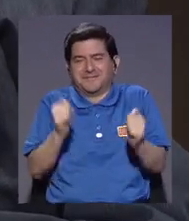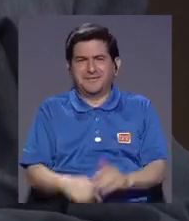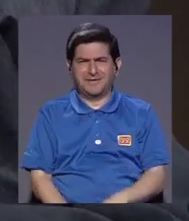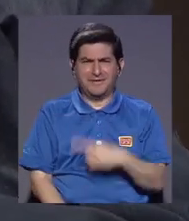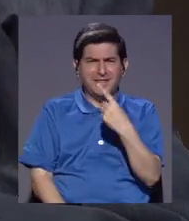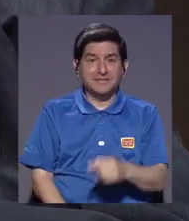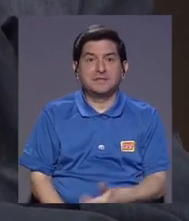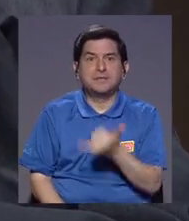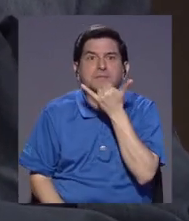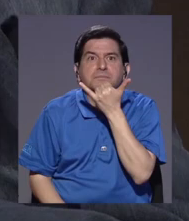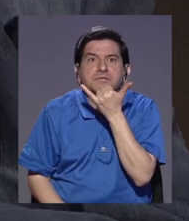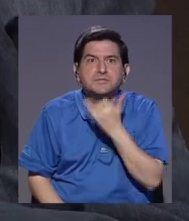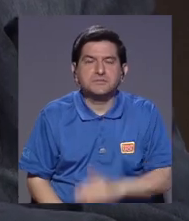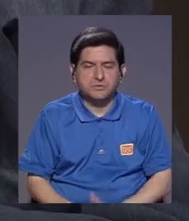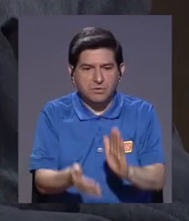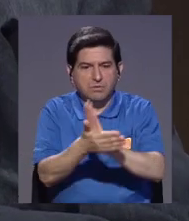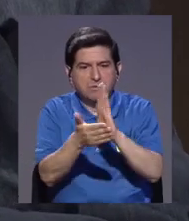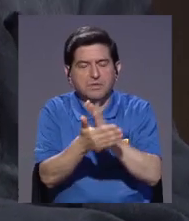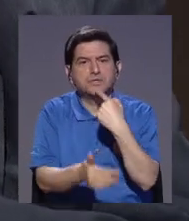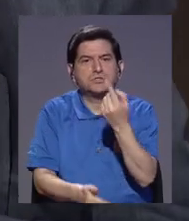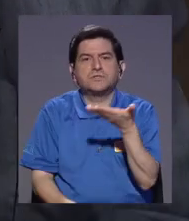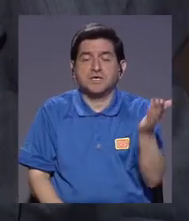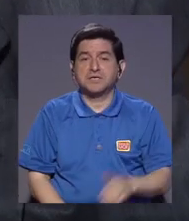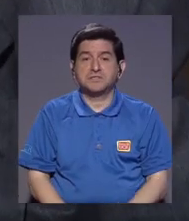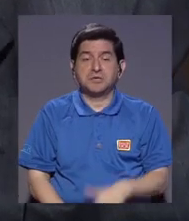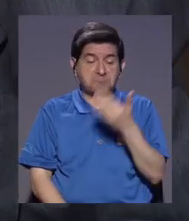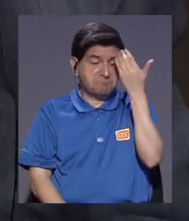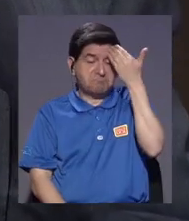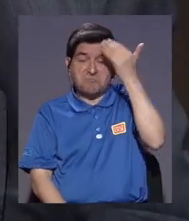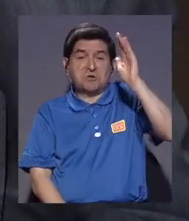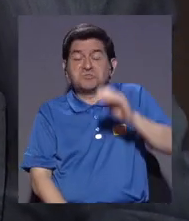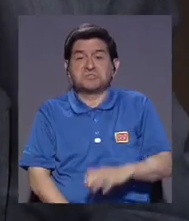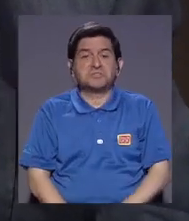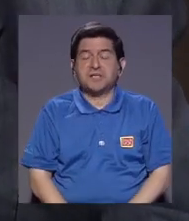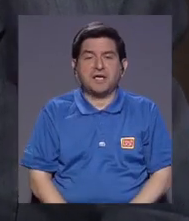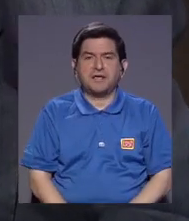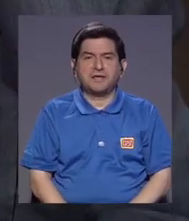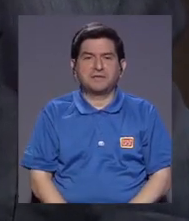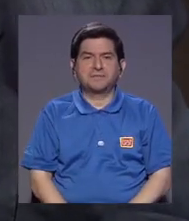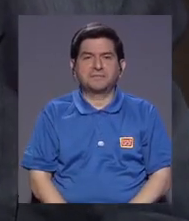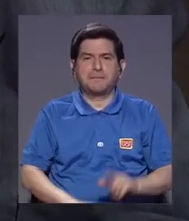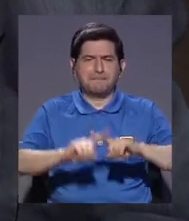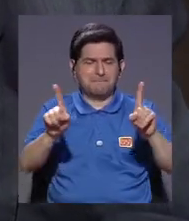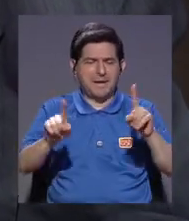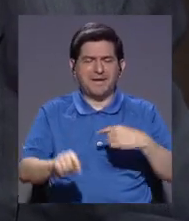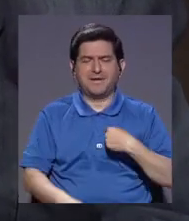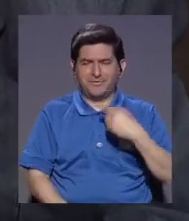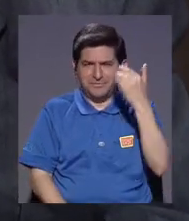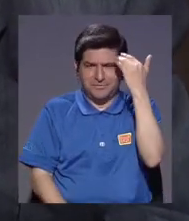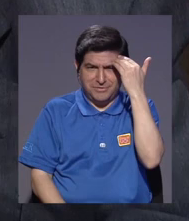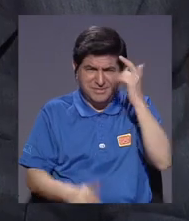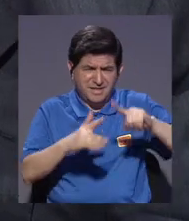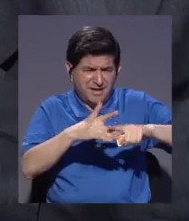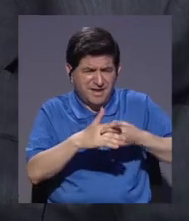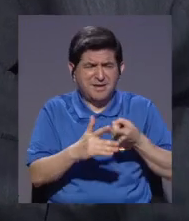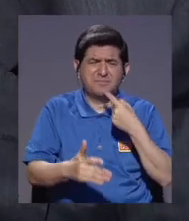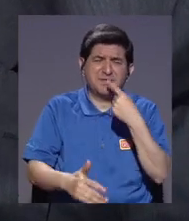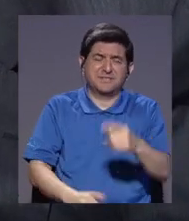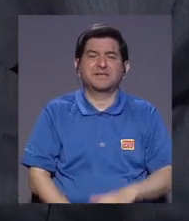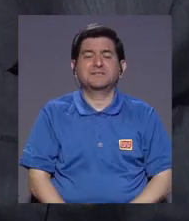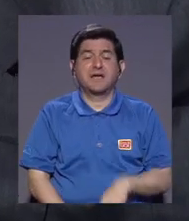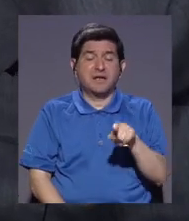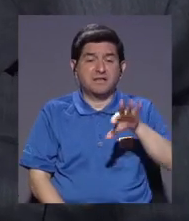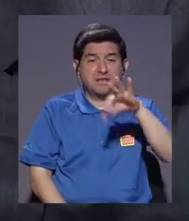dijeron que pasó que decía el texto no se les dice o no digo lo único que quieres es que empezaba diciendo